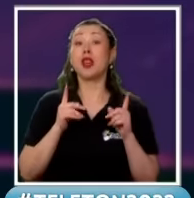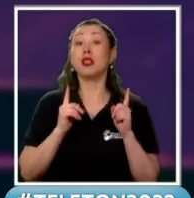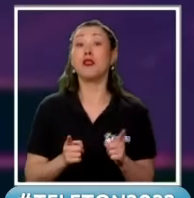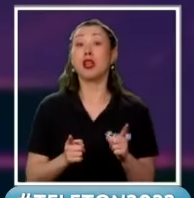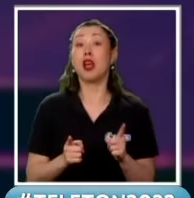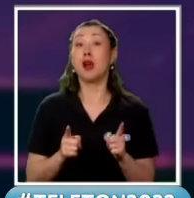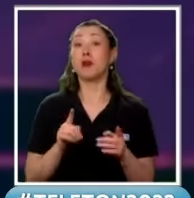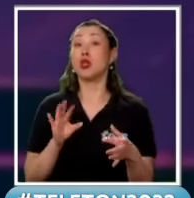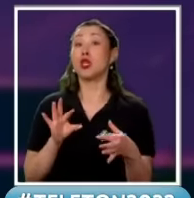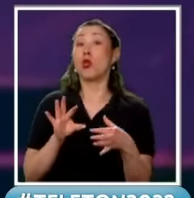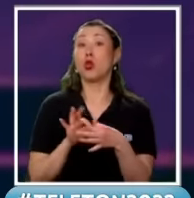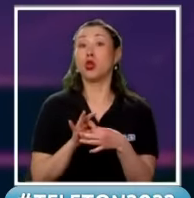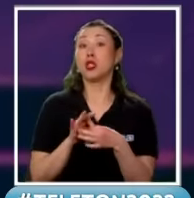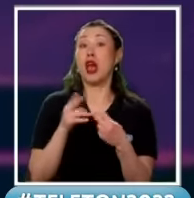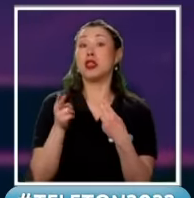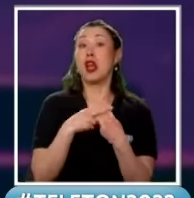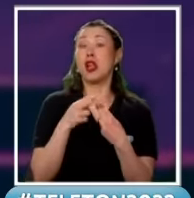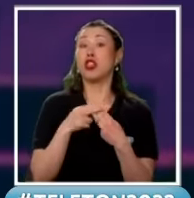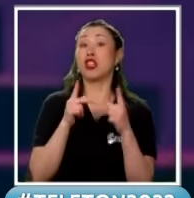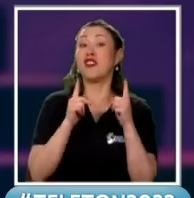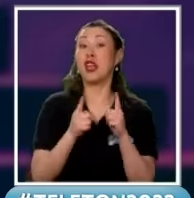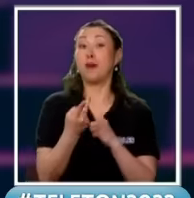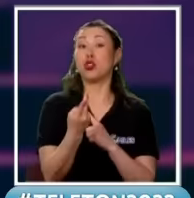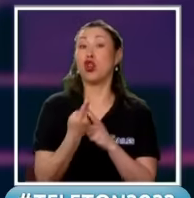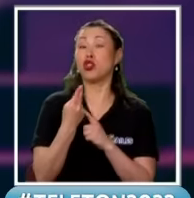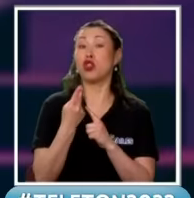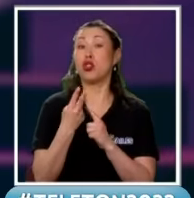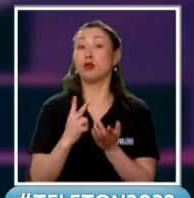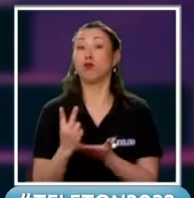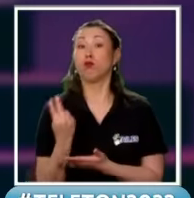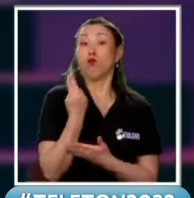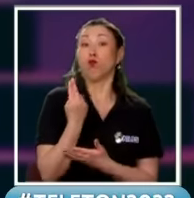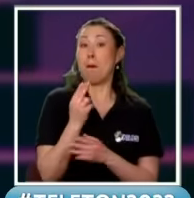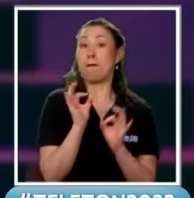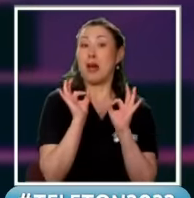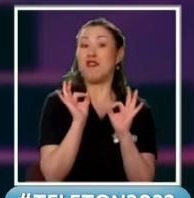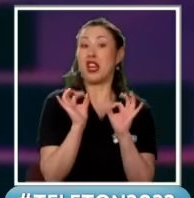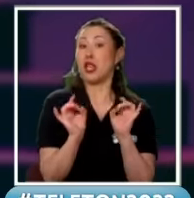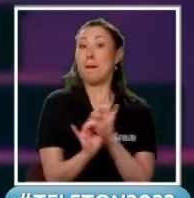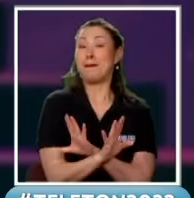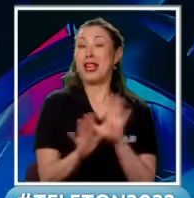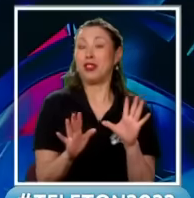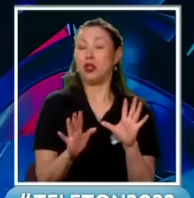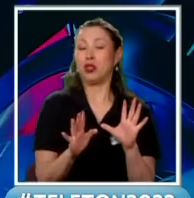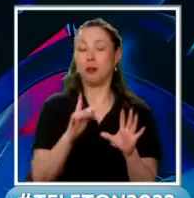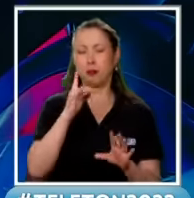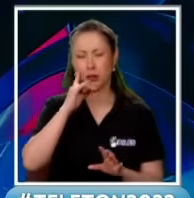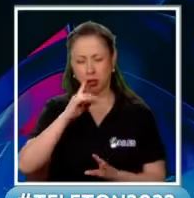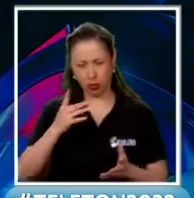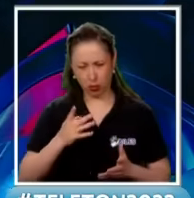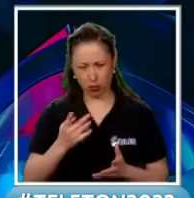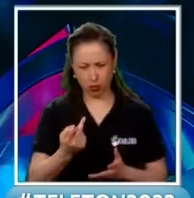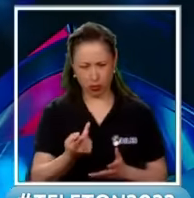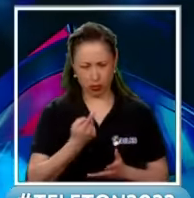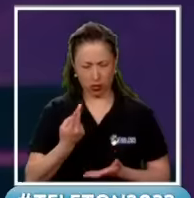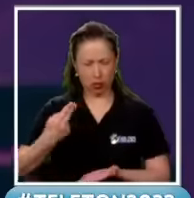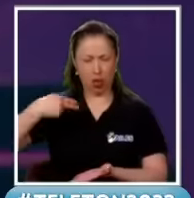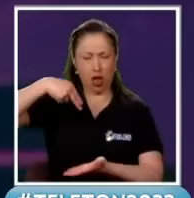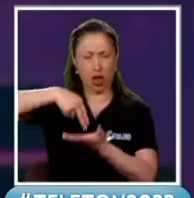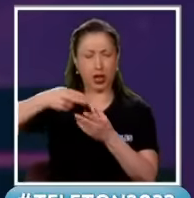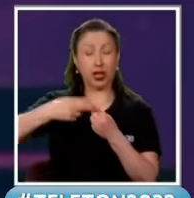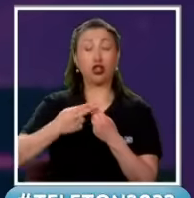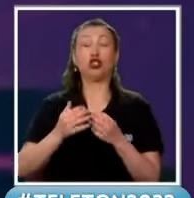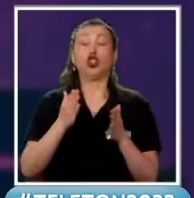actuar juntos en la Teletón. Haríamos una dupla extraordinaria. Pero, ¿cómo podríamos hacer eso?